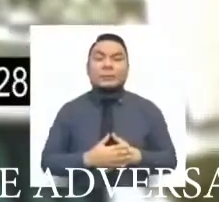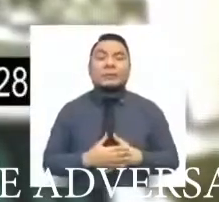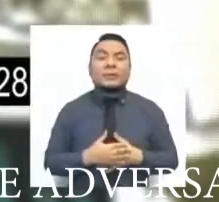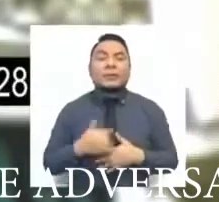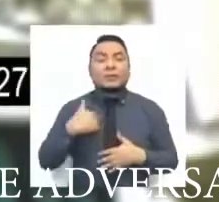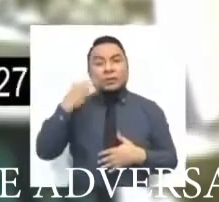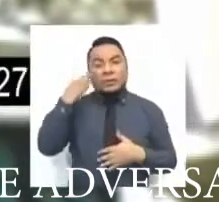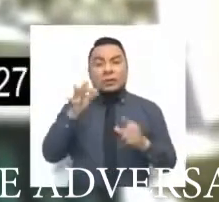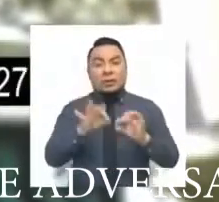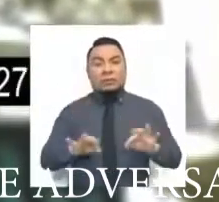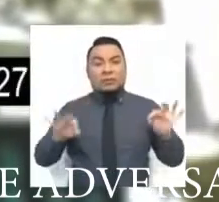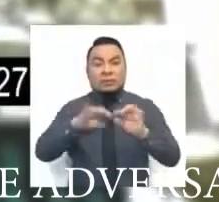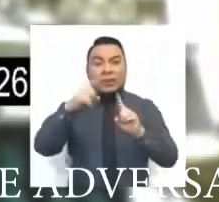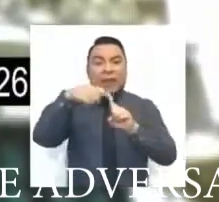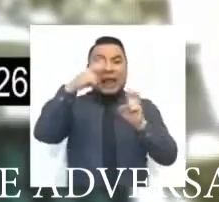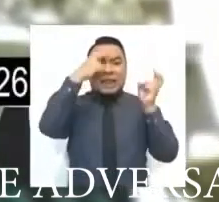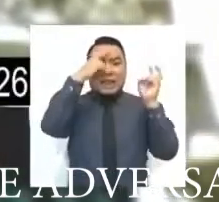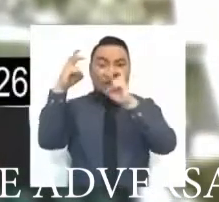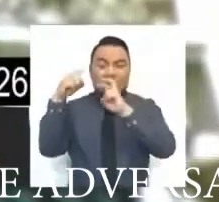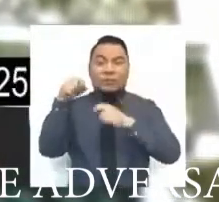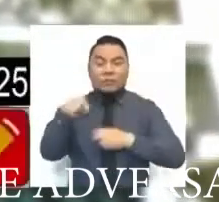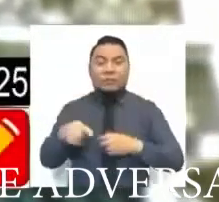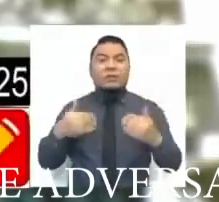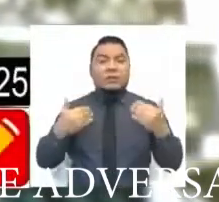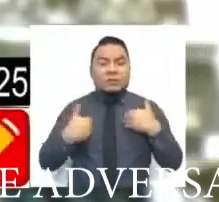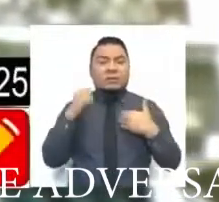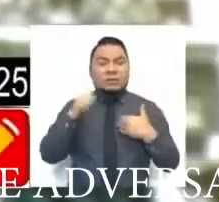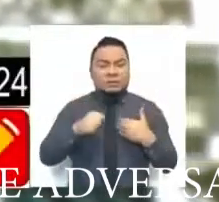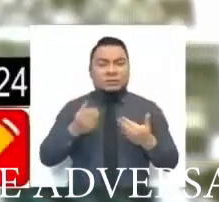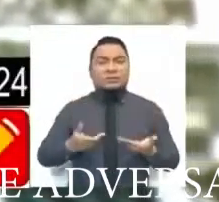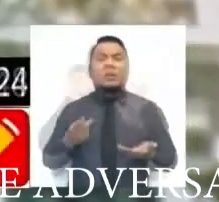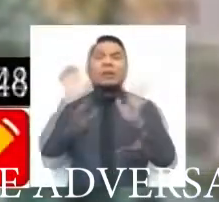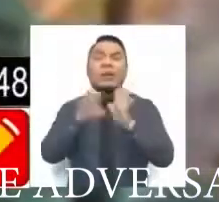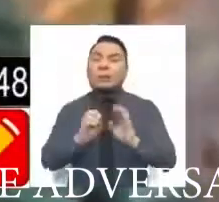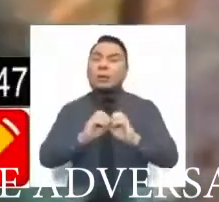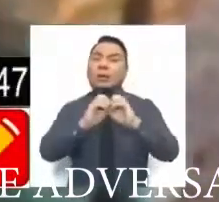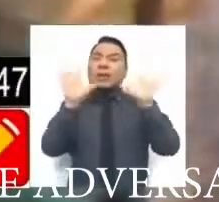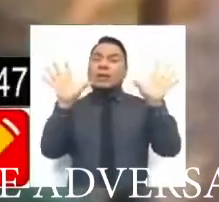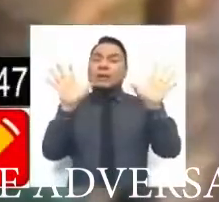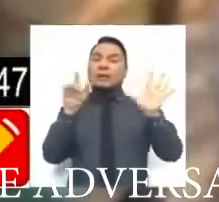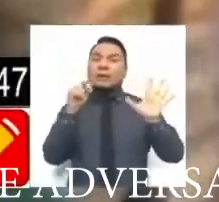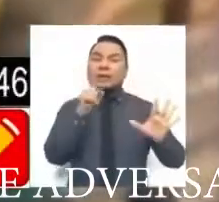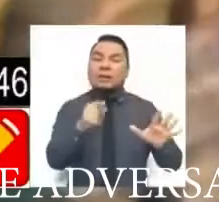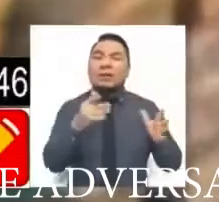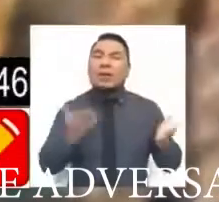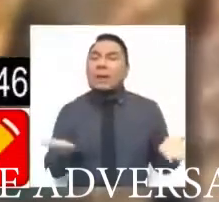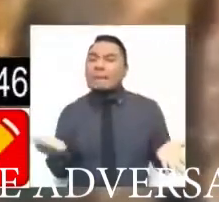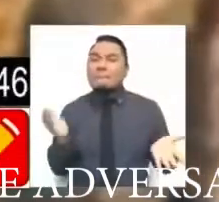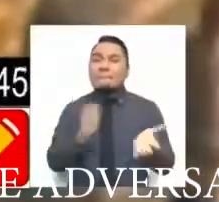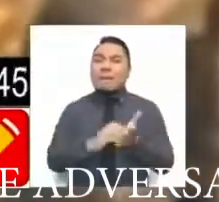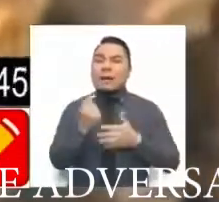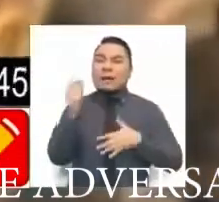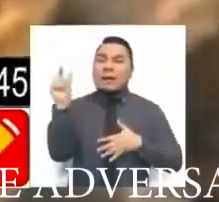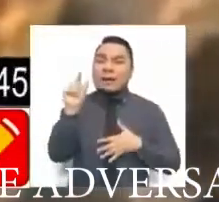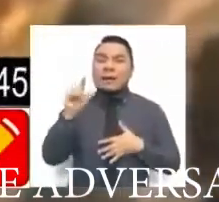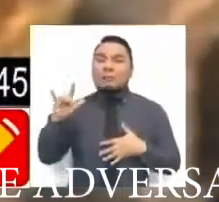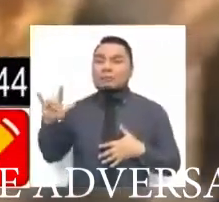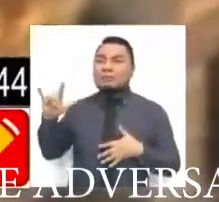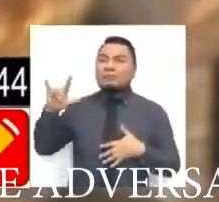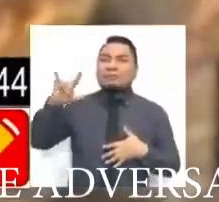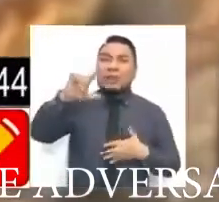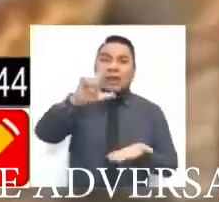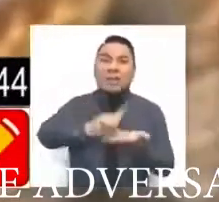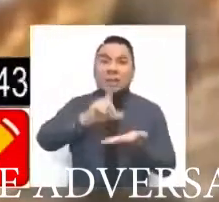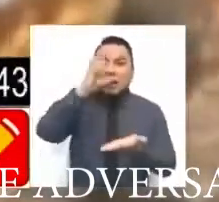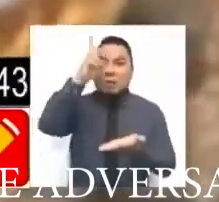Creemos importante que el turismo no solamente tiene que hacerse con fines de lucro. ¿Te resulta más barato un vuelo aéreo de Lima